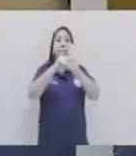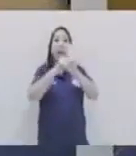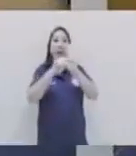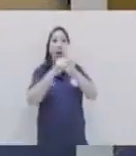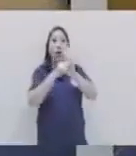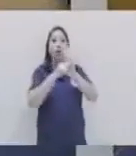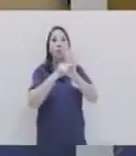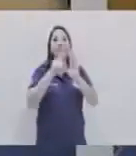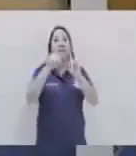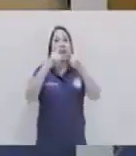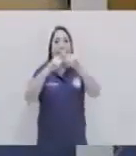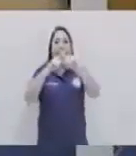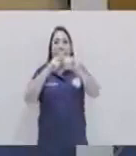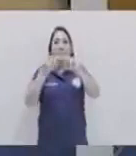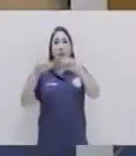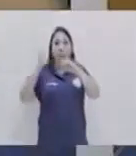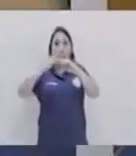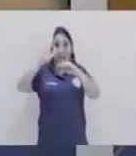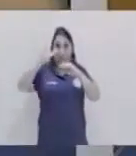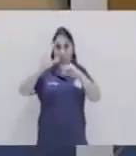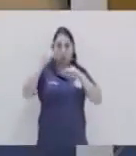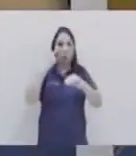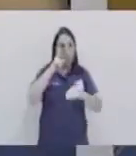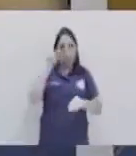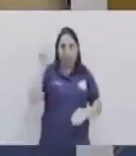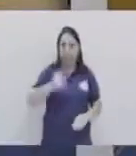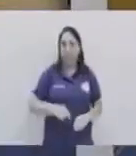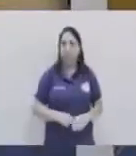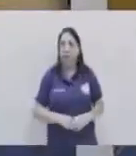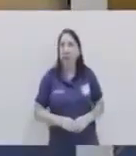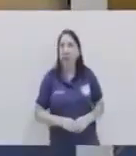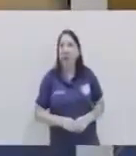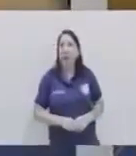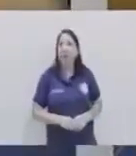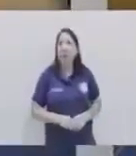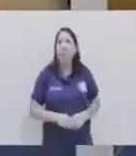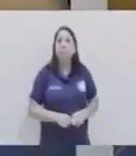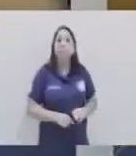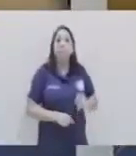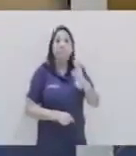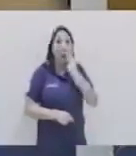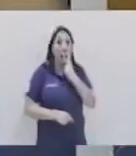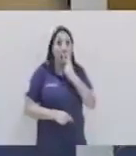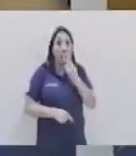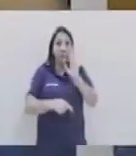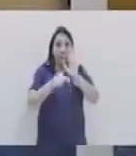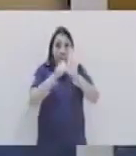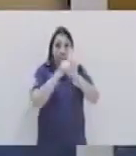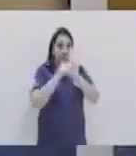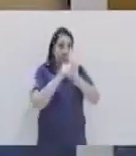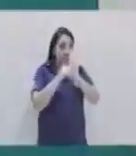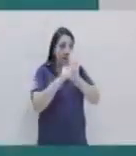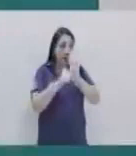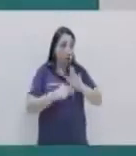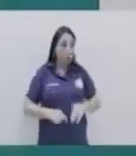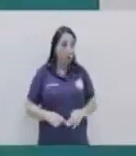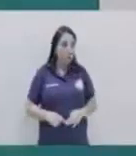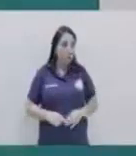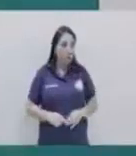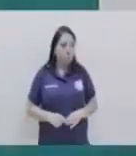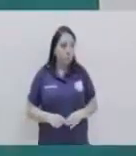6x más 5. En este caso quedaría así: menos, que es el signo de menos